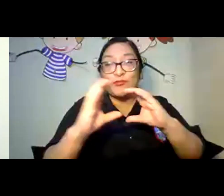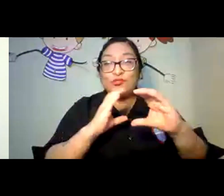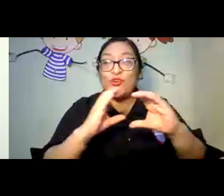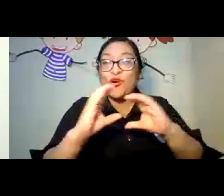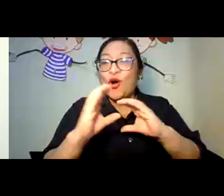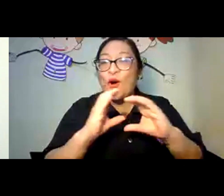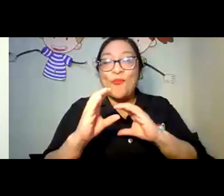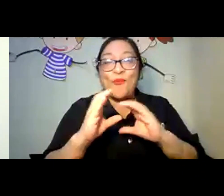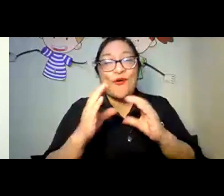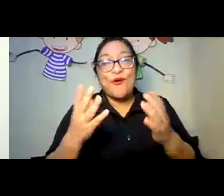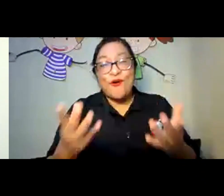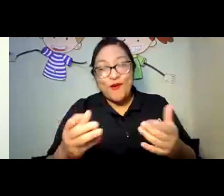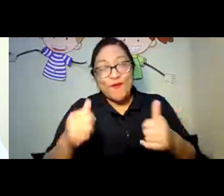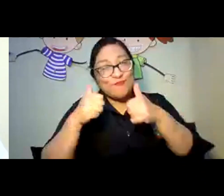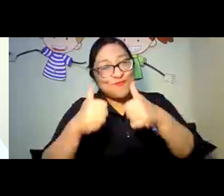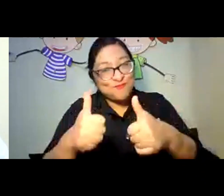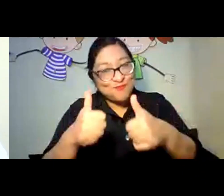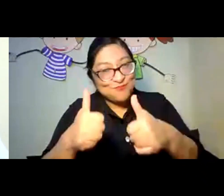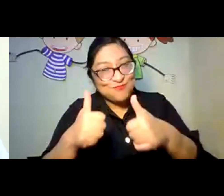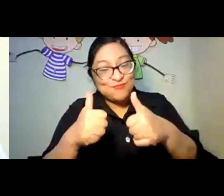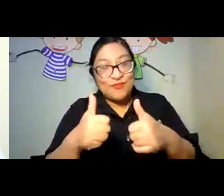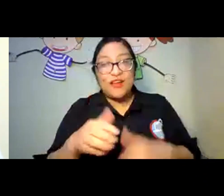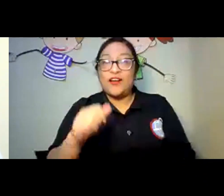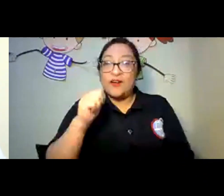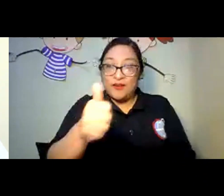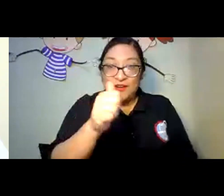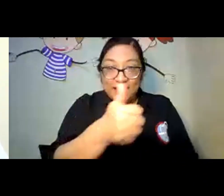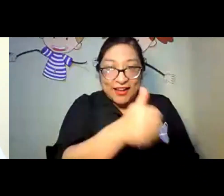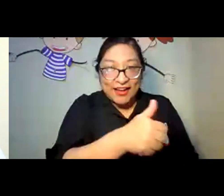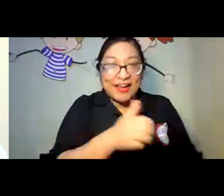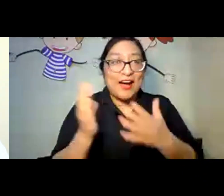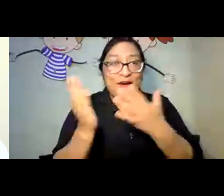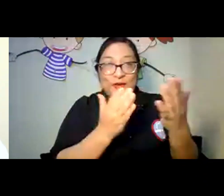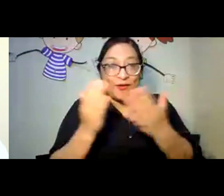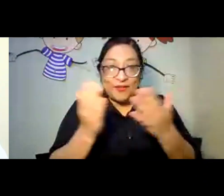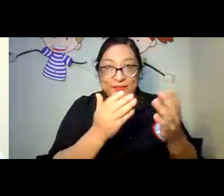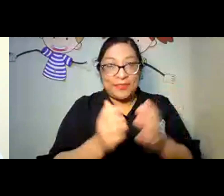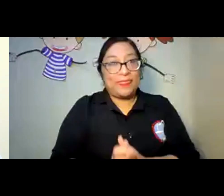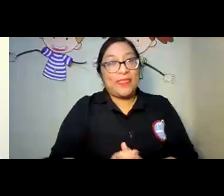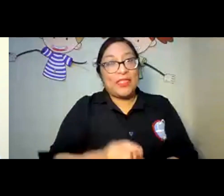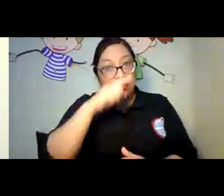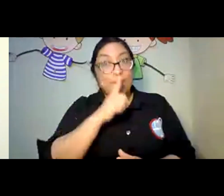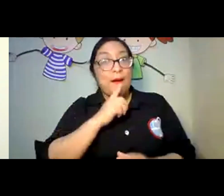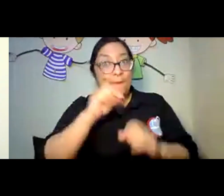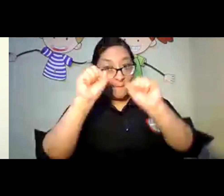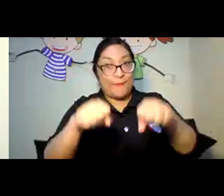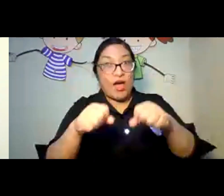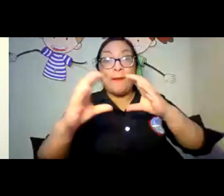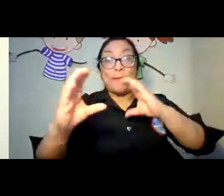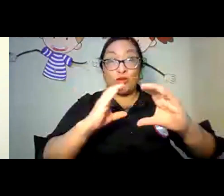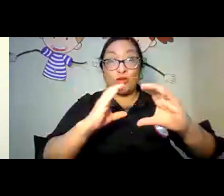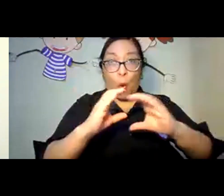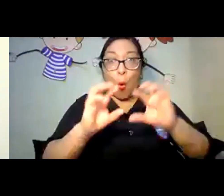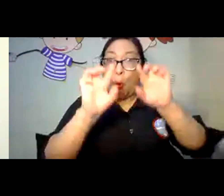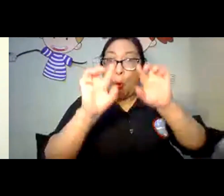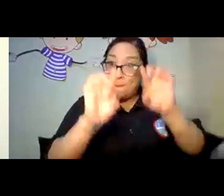y asertiva con los estudiantes, inclusive también con personas de fuera, ustedes, porque ya hay muchas